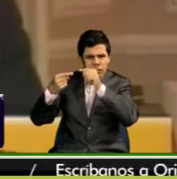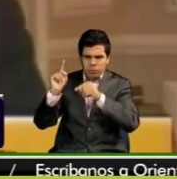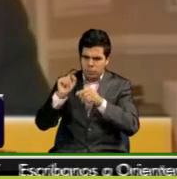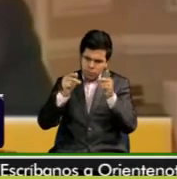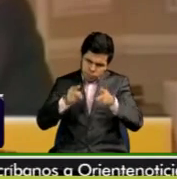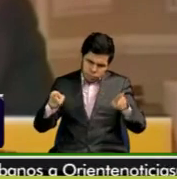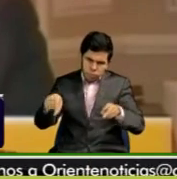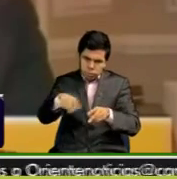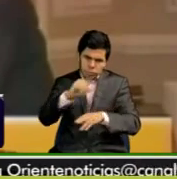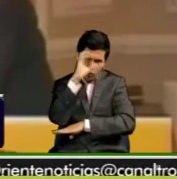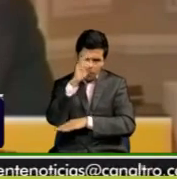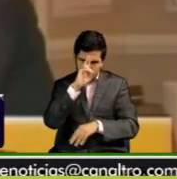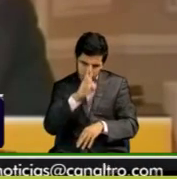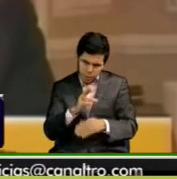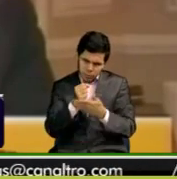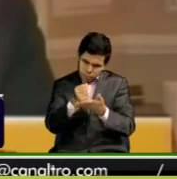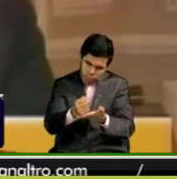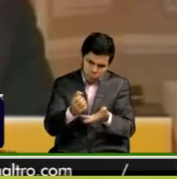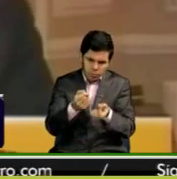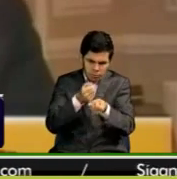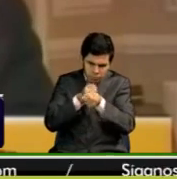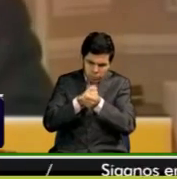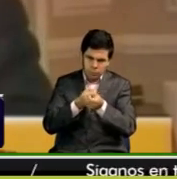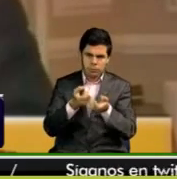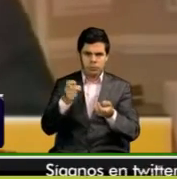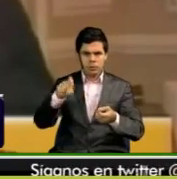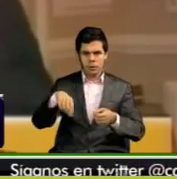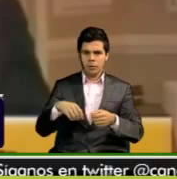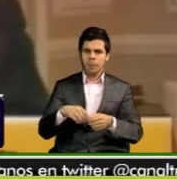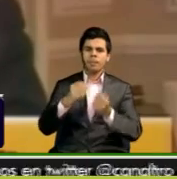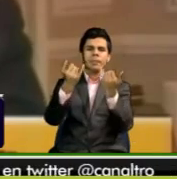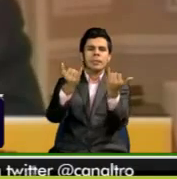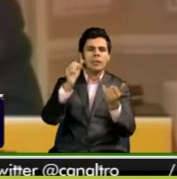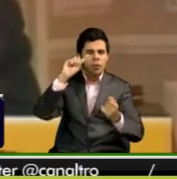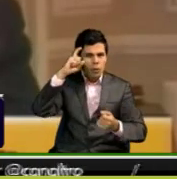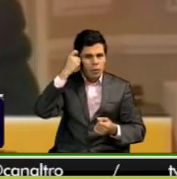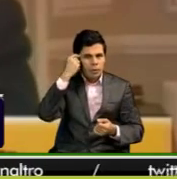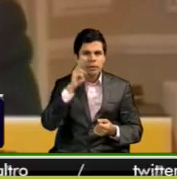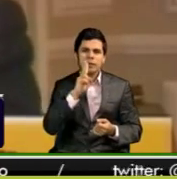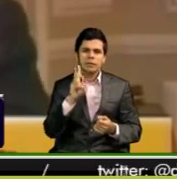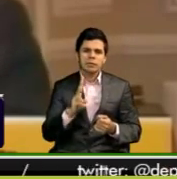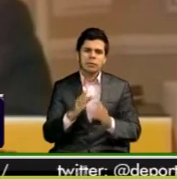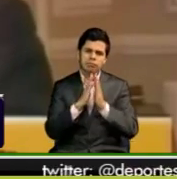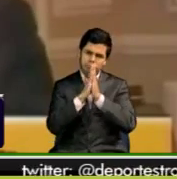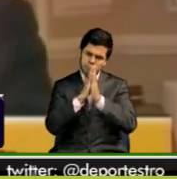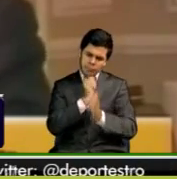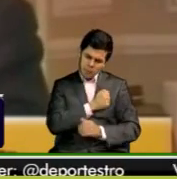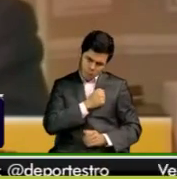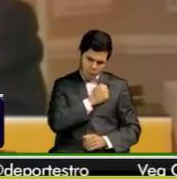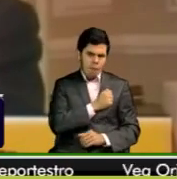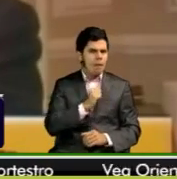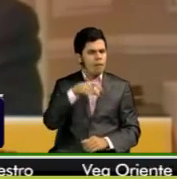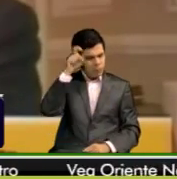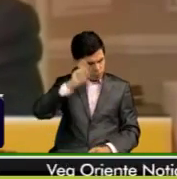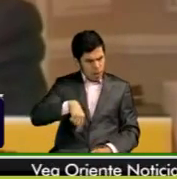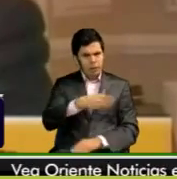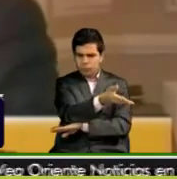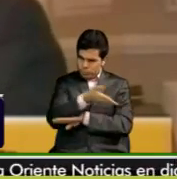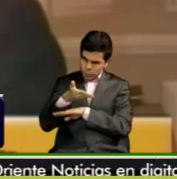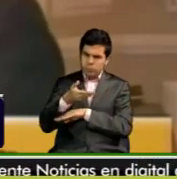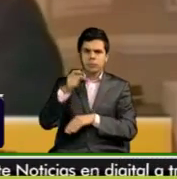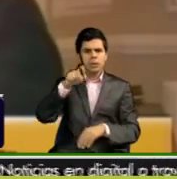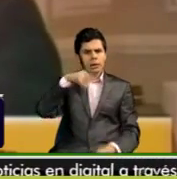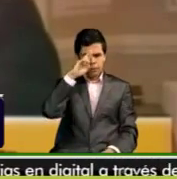de nuestros compatriotas. Al gobierno de Venezuela le exigimos respeto. Respeto por todos